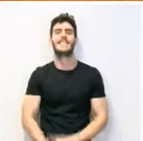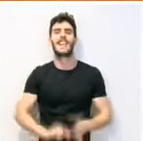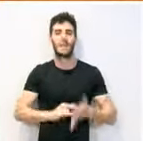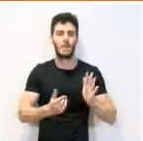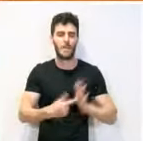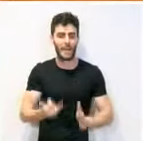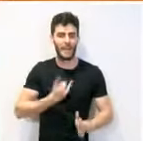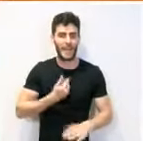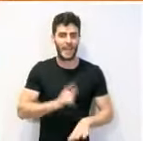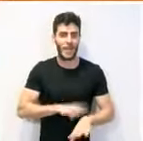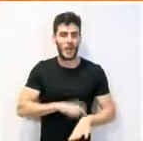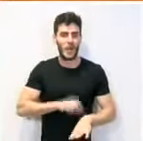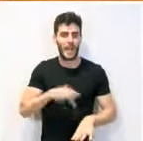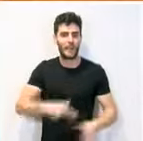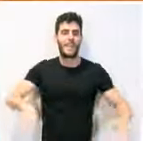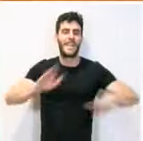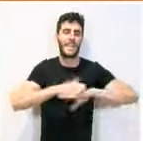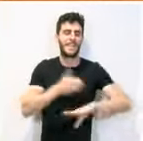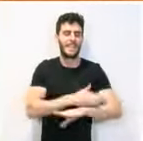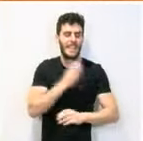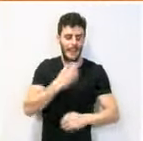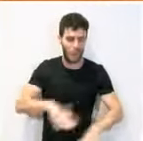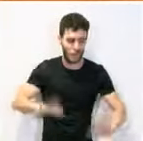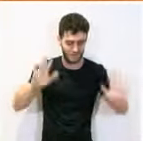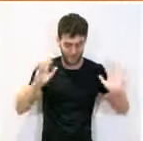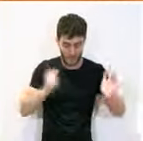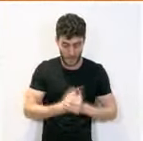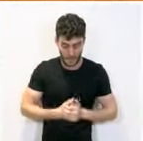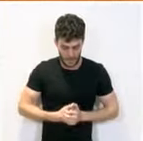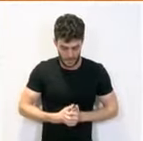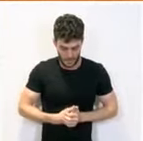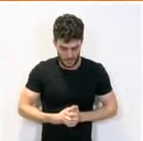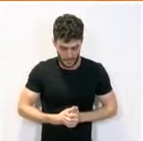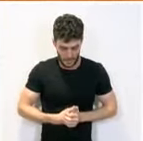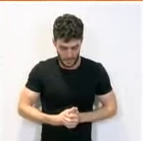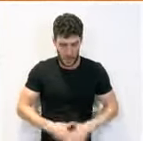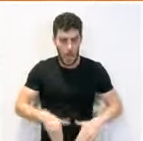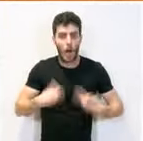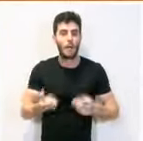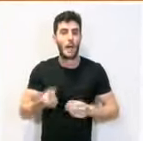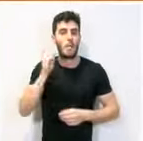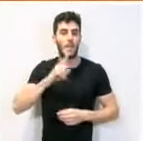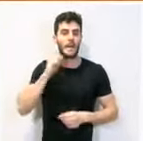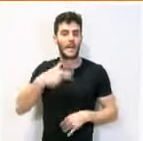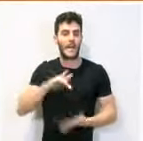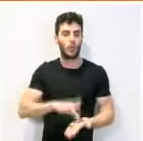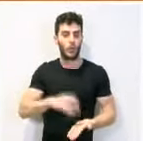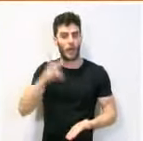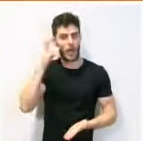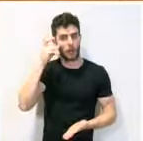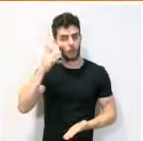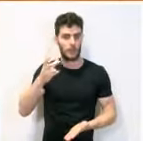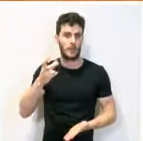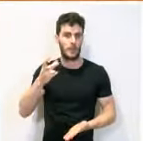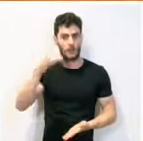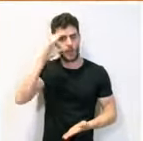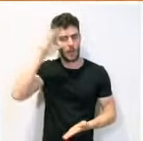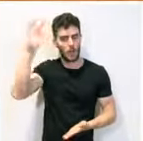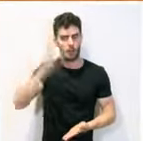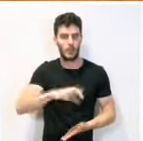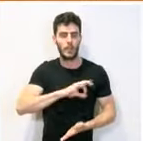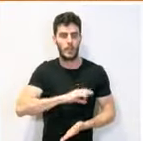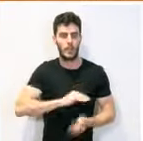antes de las 12 de la noche. Bueno, aunque parezca mentira, después de ir al señor Cuevas, esto no se trata de